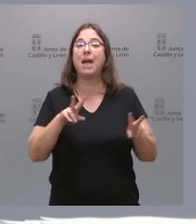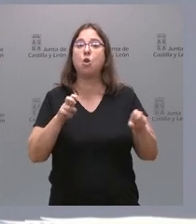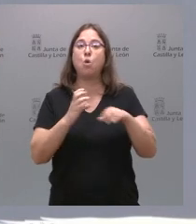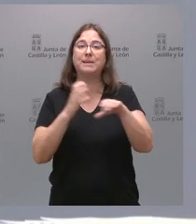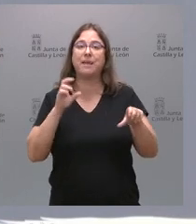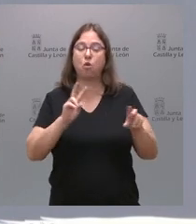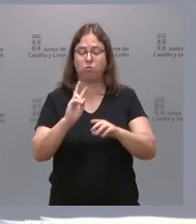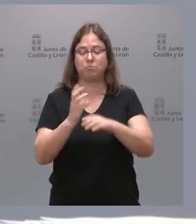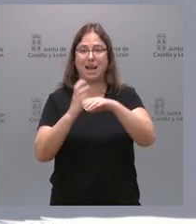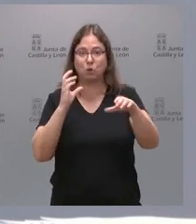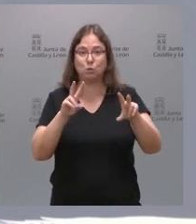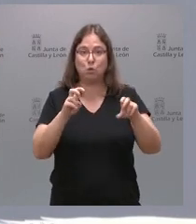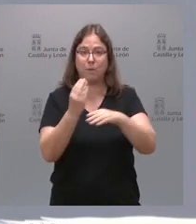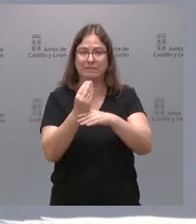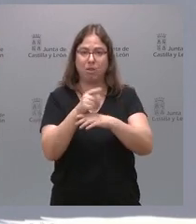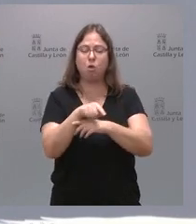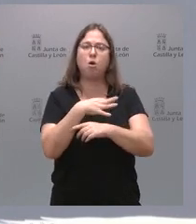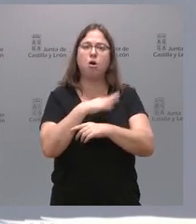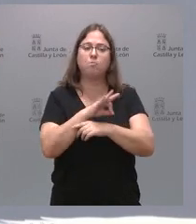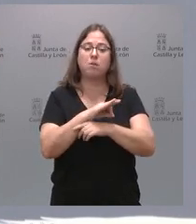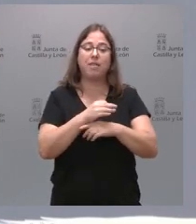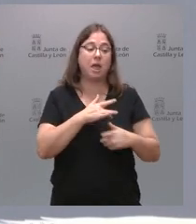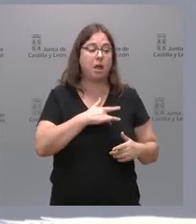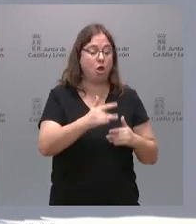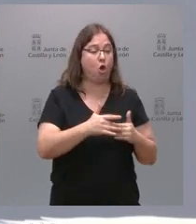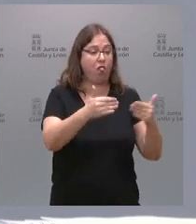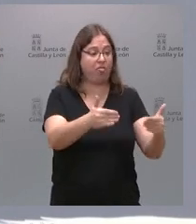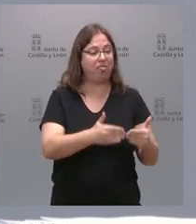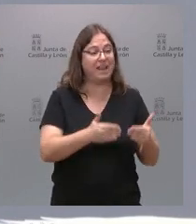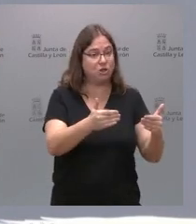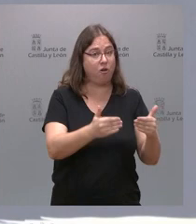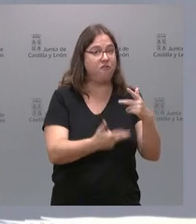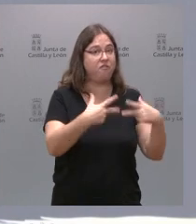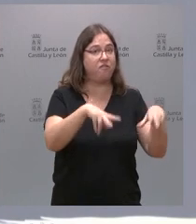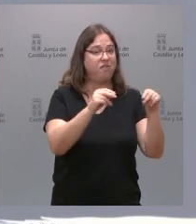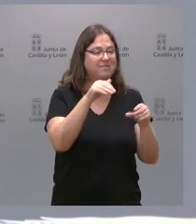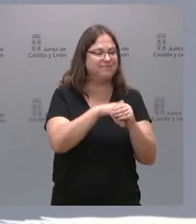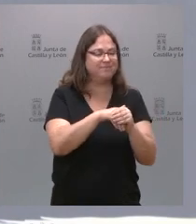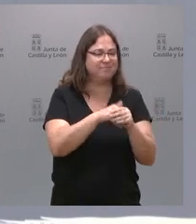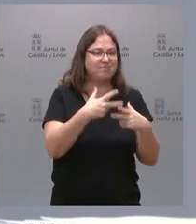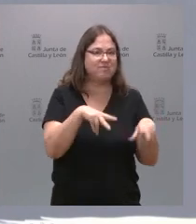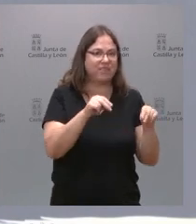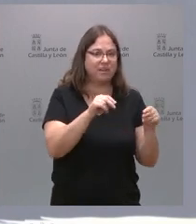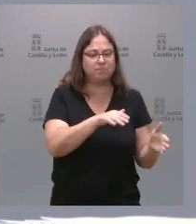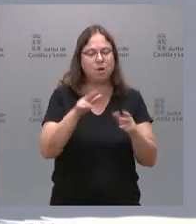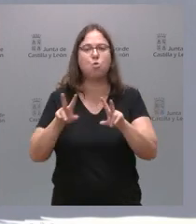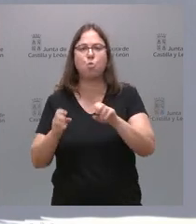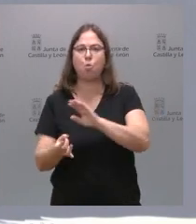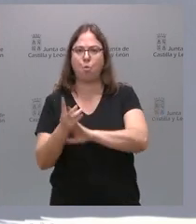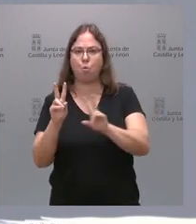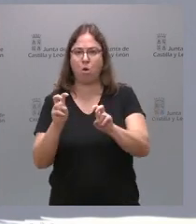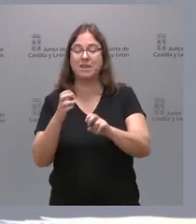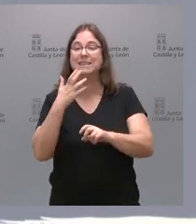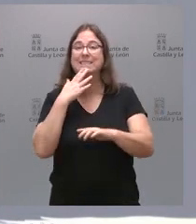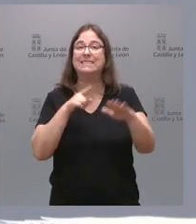determinaría el fin de la vigencia de la concesión vigente por perder contenido su actuación si la gestión